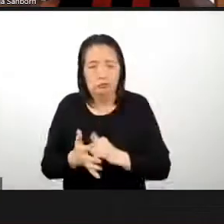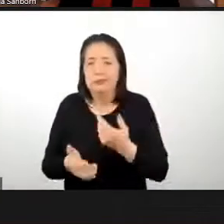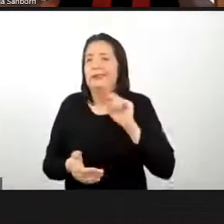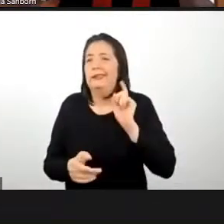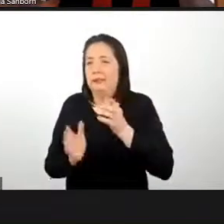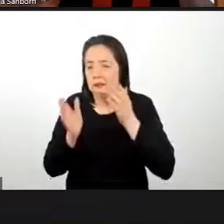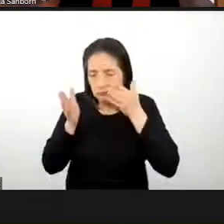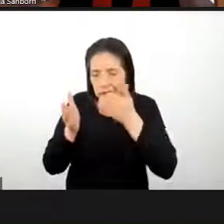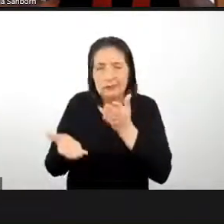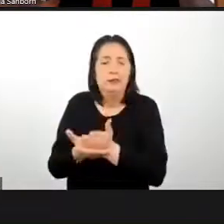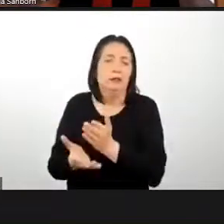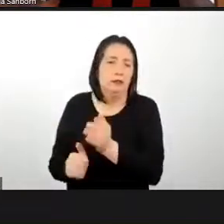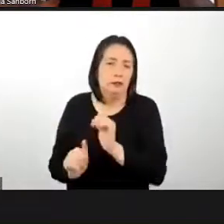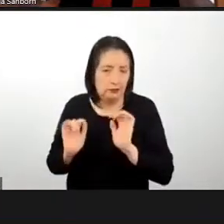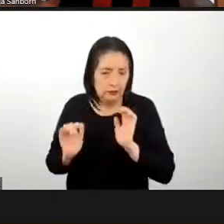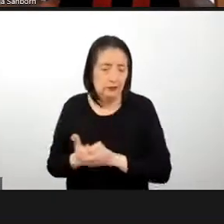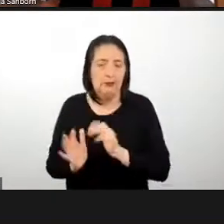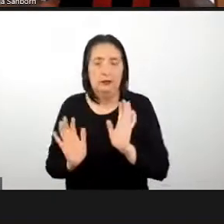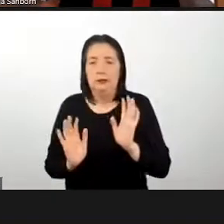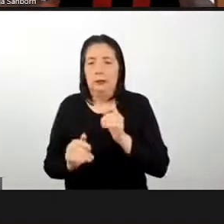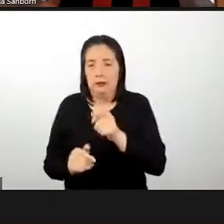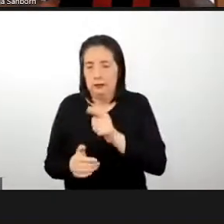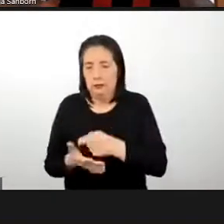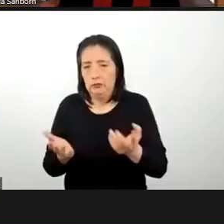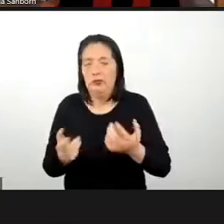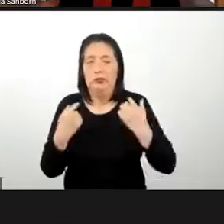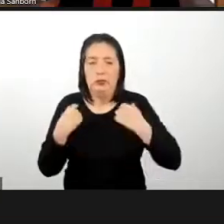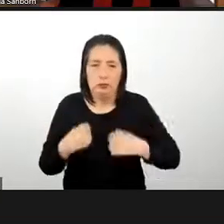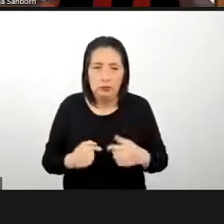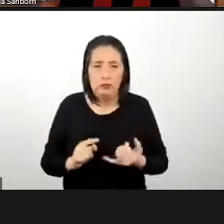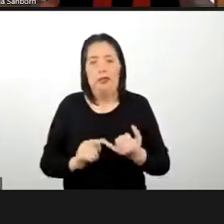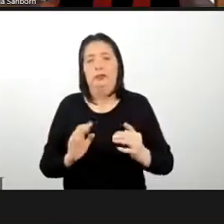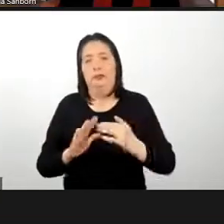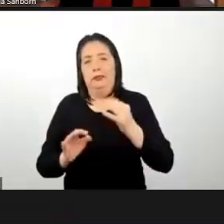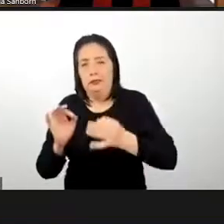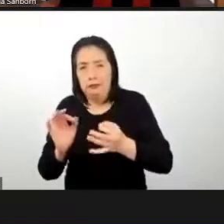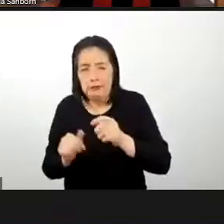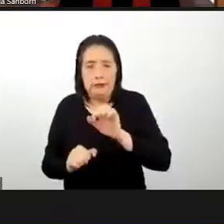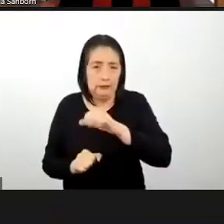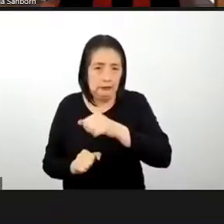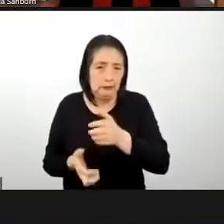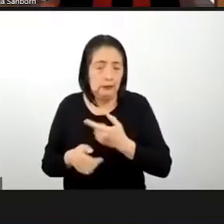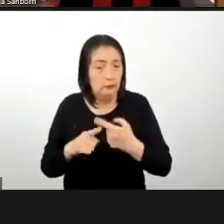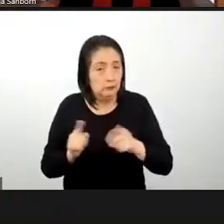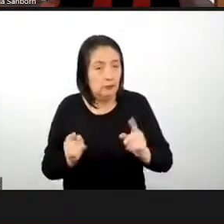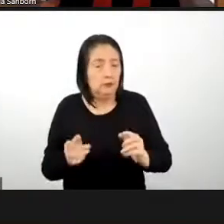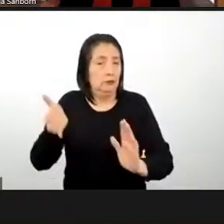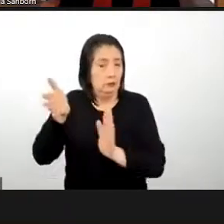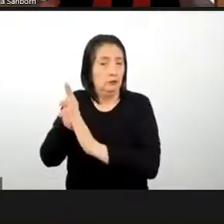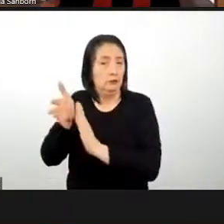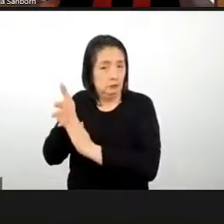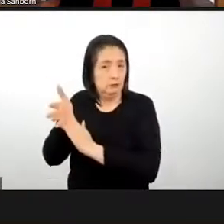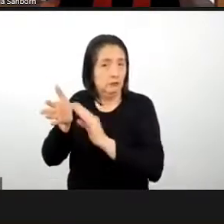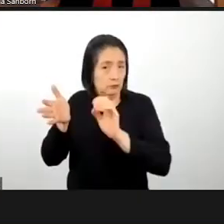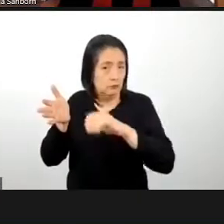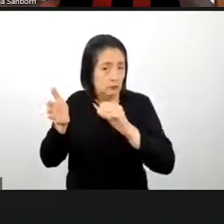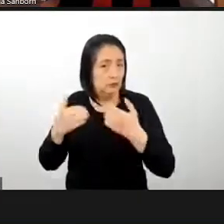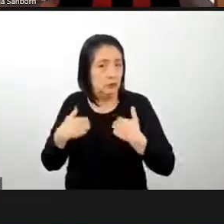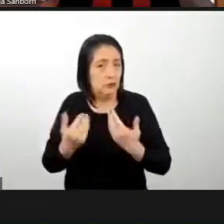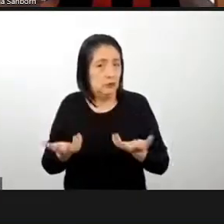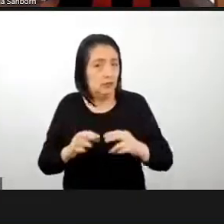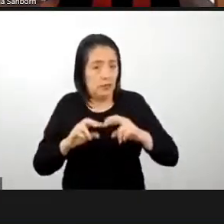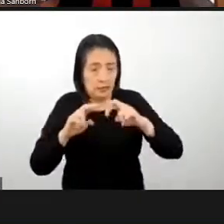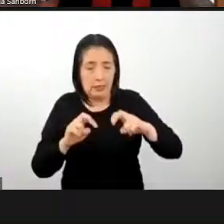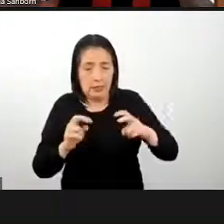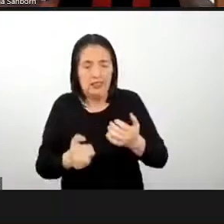en casos concretos, que eso es más bien cosa de los abogados, de los tribunales, pero las defensorías del pueblo pues tienen que analizar globalmente